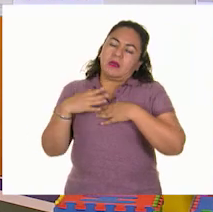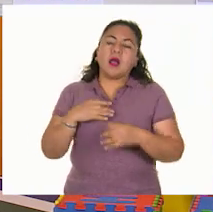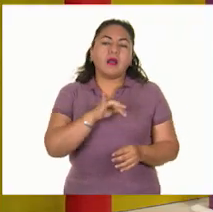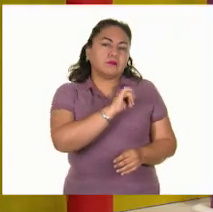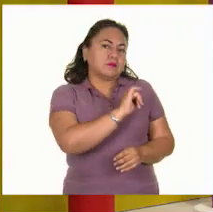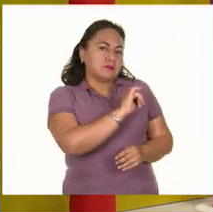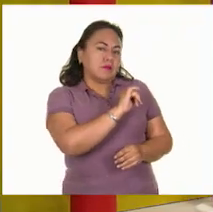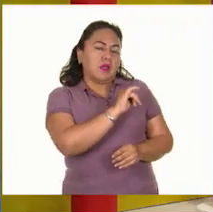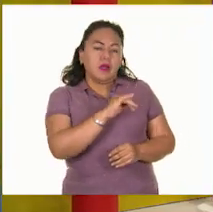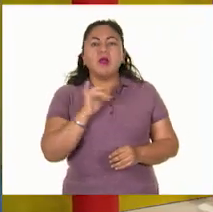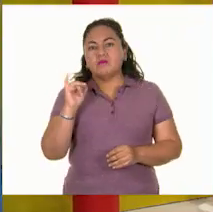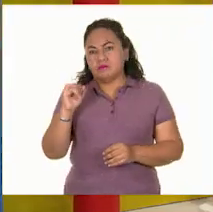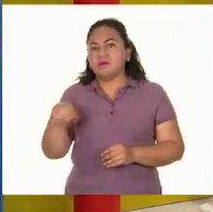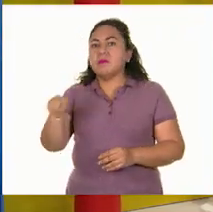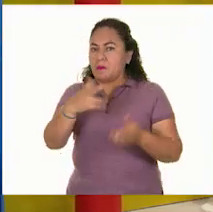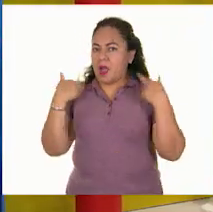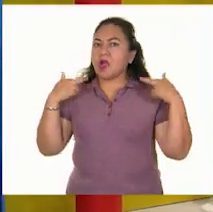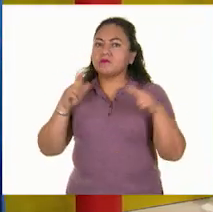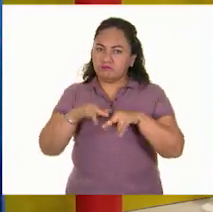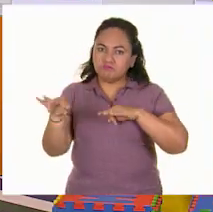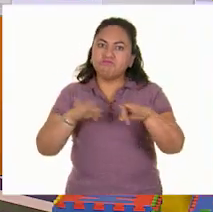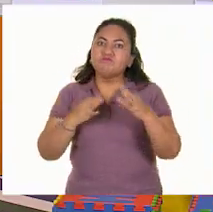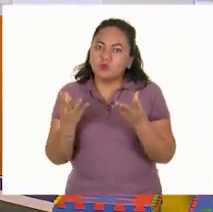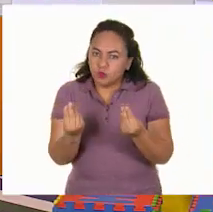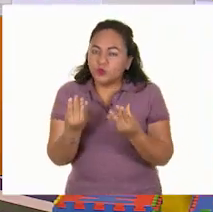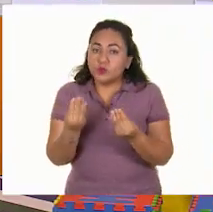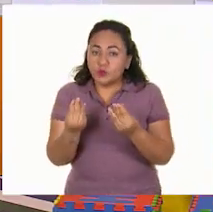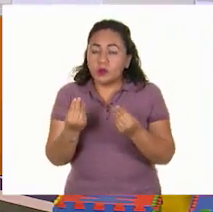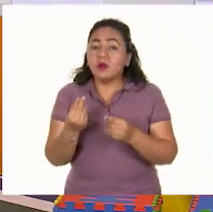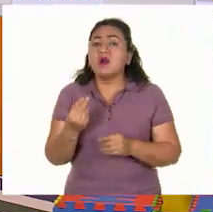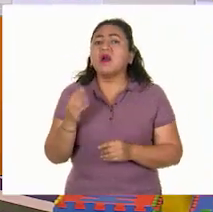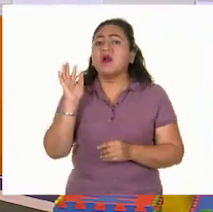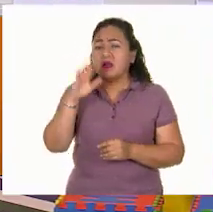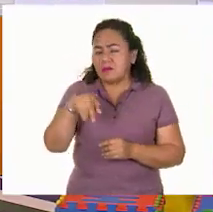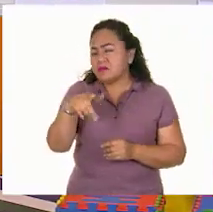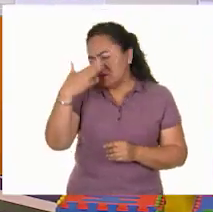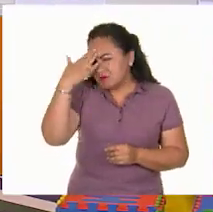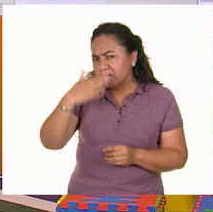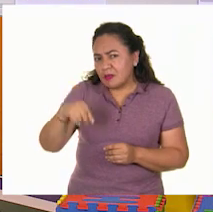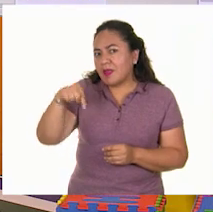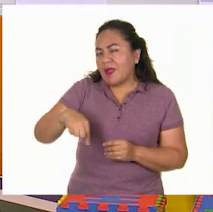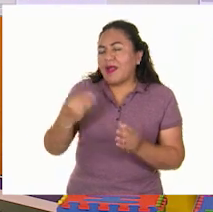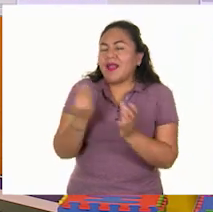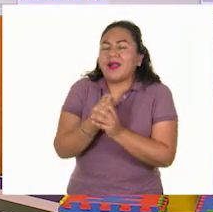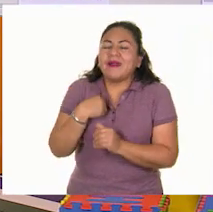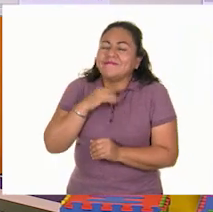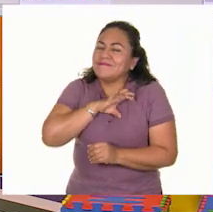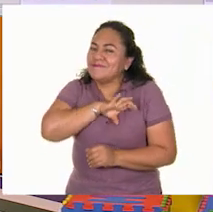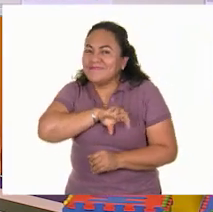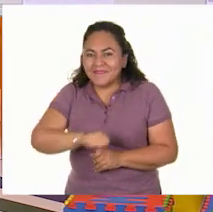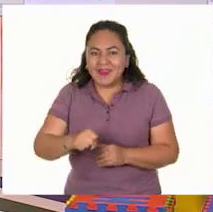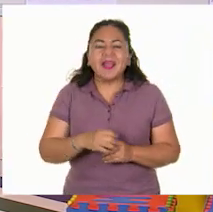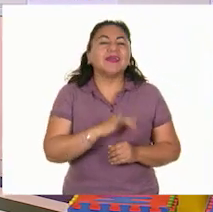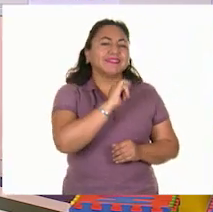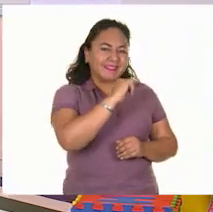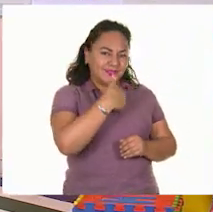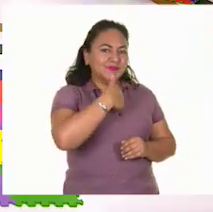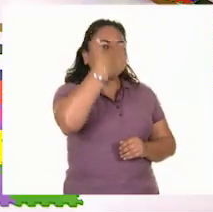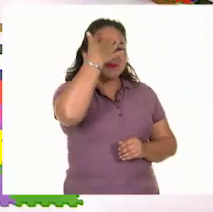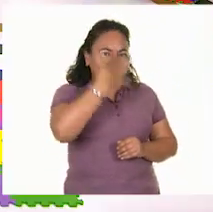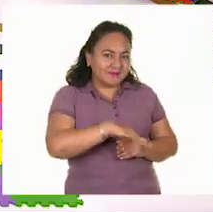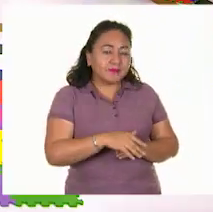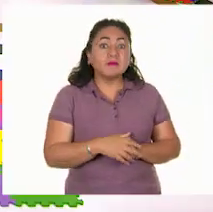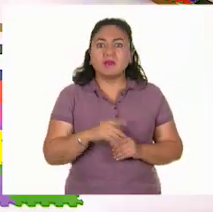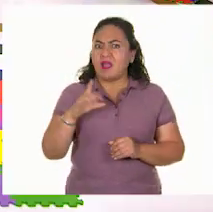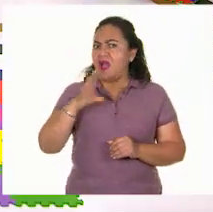claro. No, sí, sí, trabajan mucho. Pues mira que aquí, tú sabes que esta es mi clase favorita, sí, ¿verdad? Sí, yo lo sé. Y